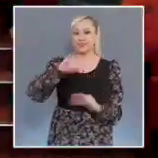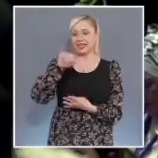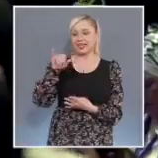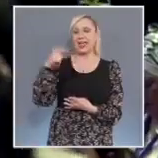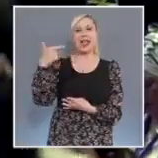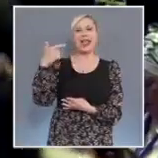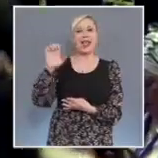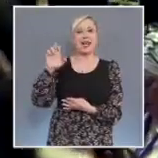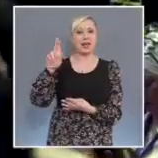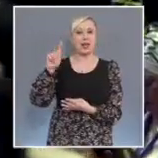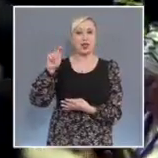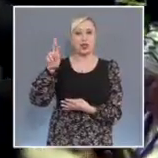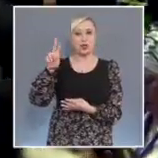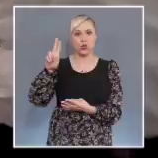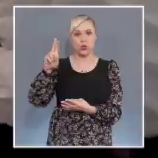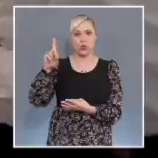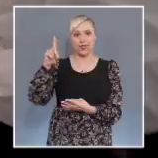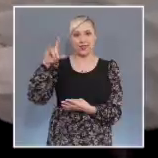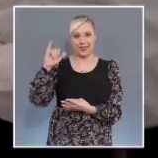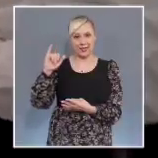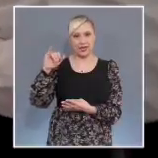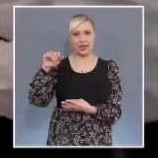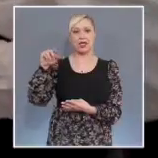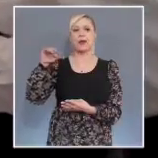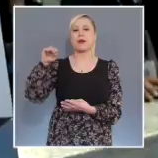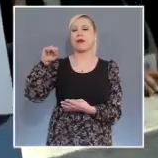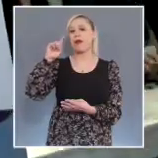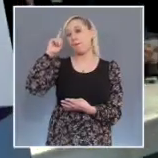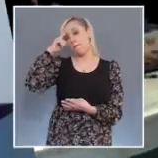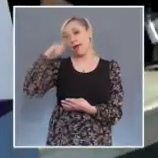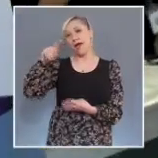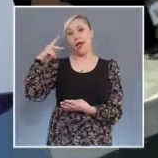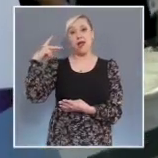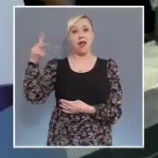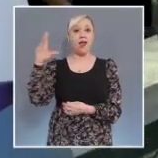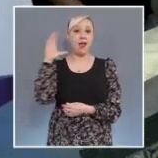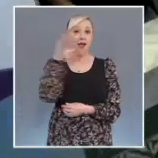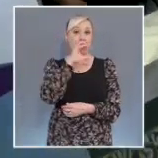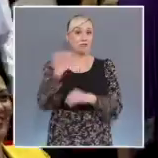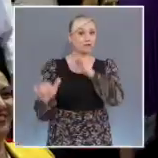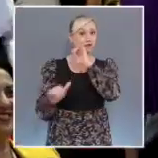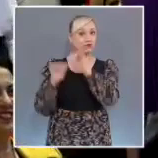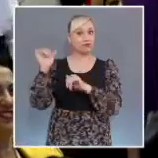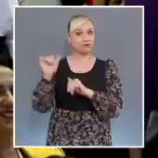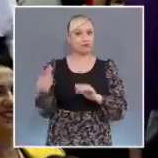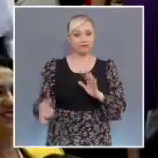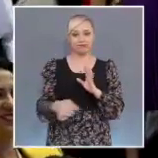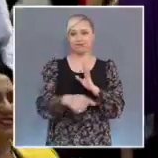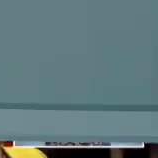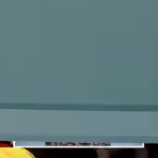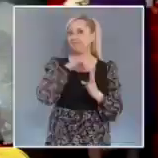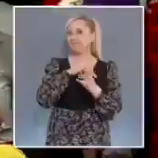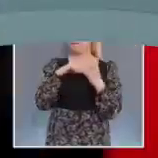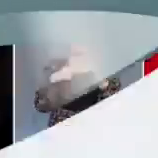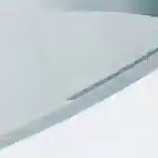presidenta del Parlamento Panafricano. Para el canal del Poder Judicial de la Federación, Citlali Pérez.